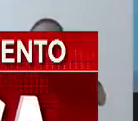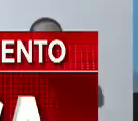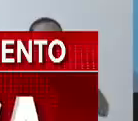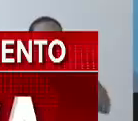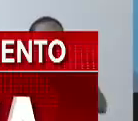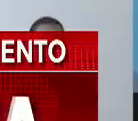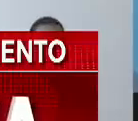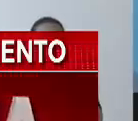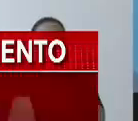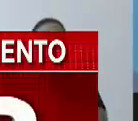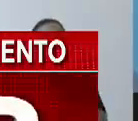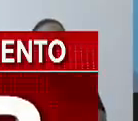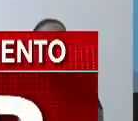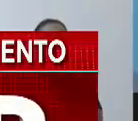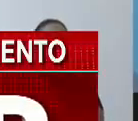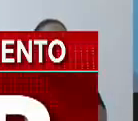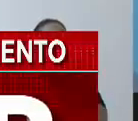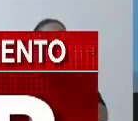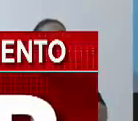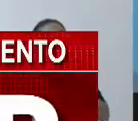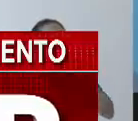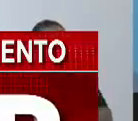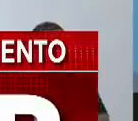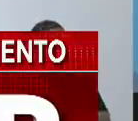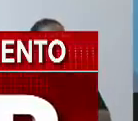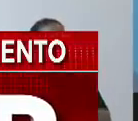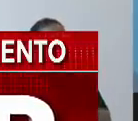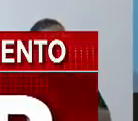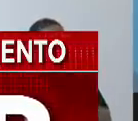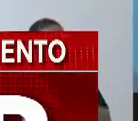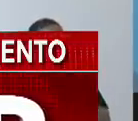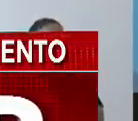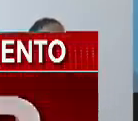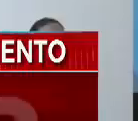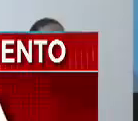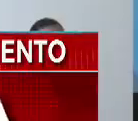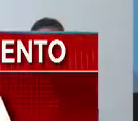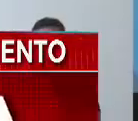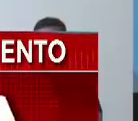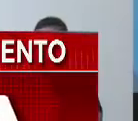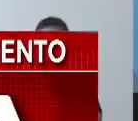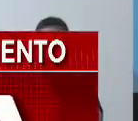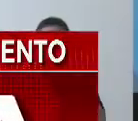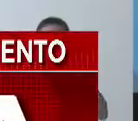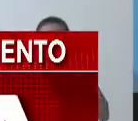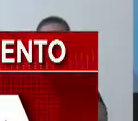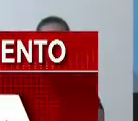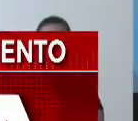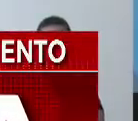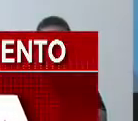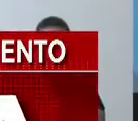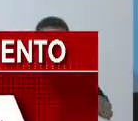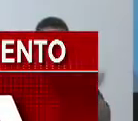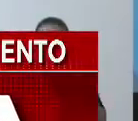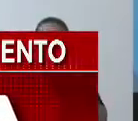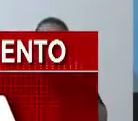algunas otras medidas puntuales con las que estamos trabajando desde el ministerio de desarrollo productivo vamos